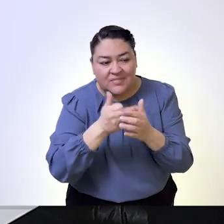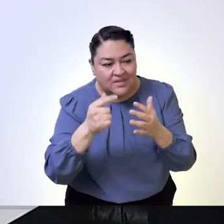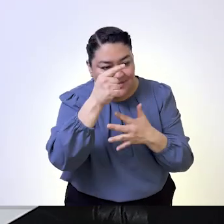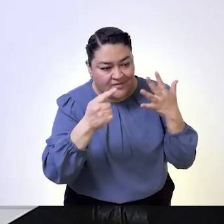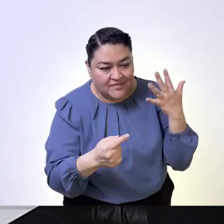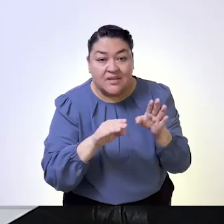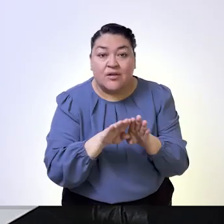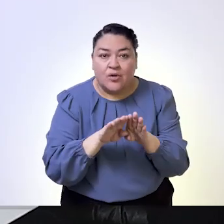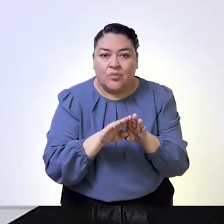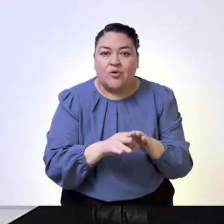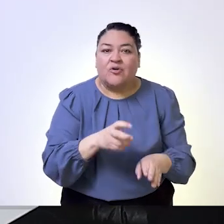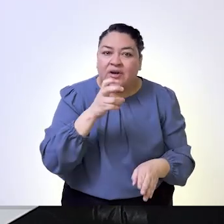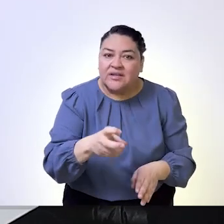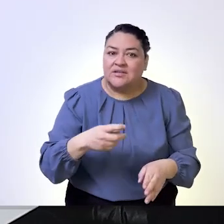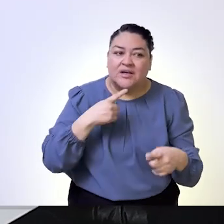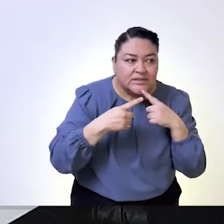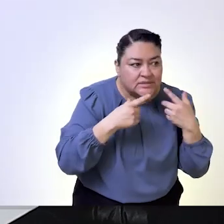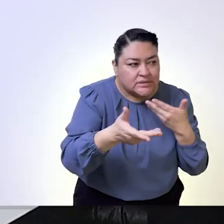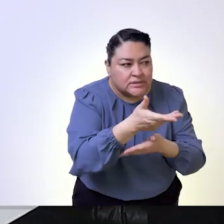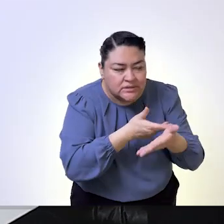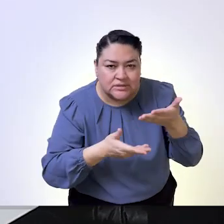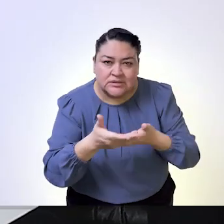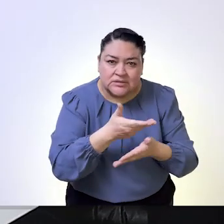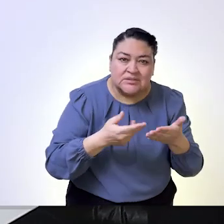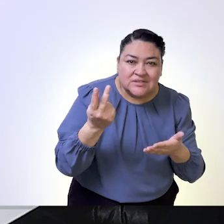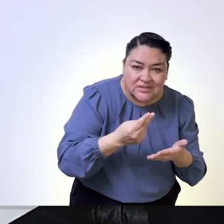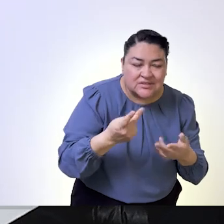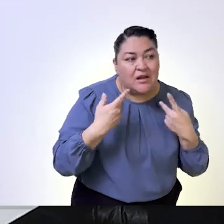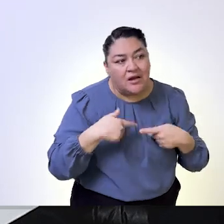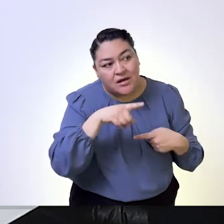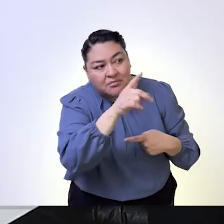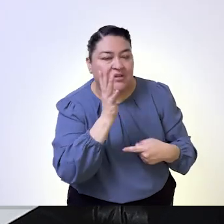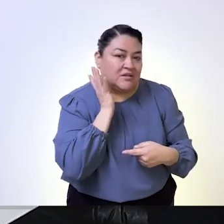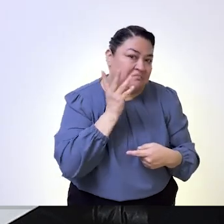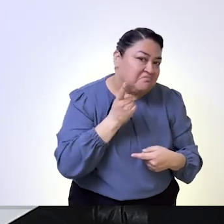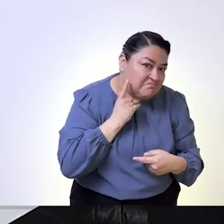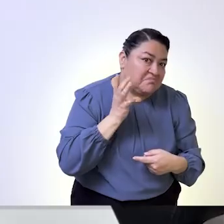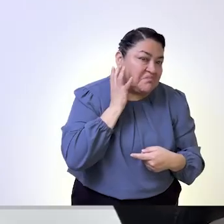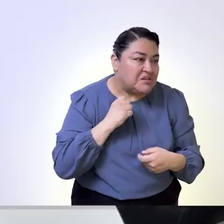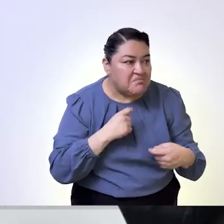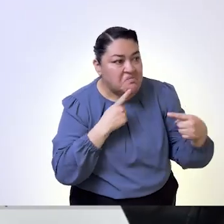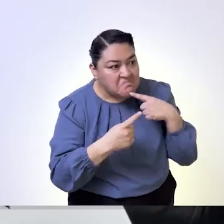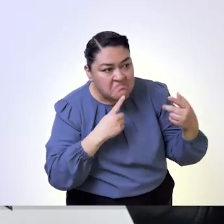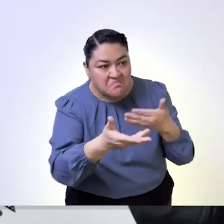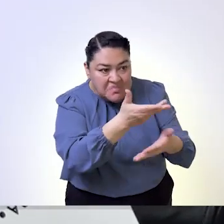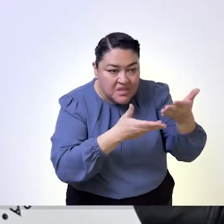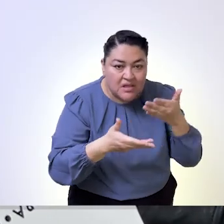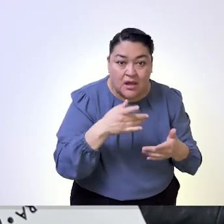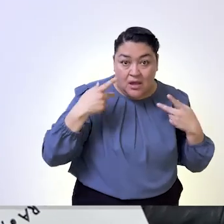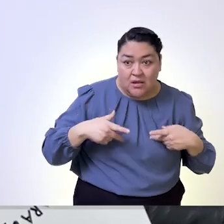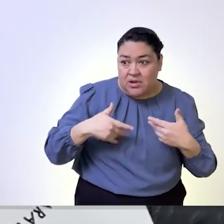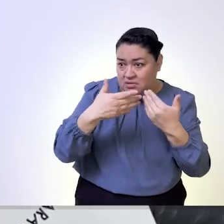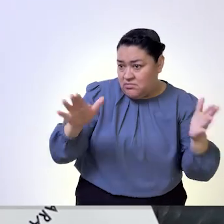desafío que ahora tenemos es abrir este diálogo también abierto, un parlamento abierto en términos de